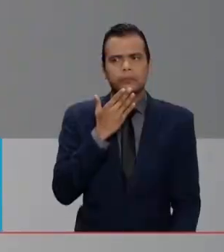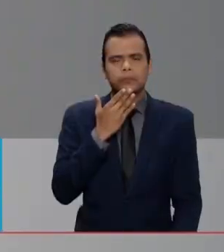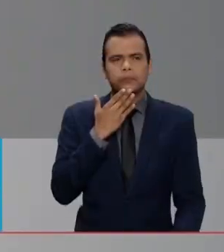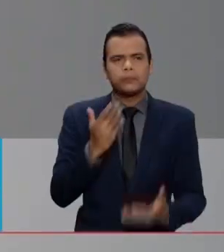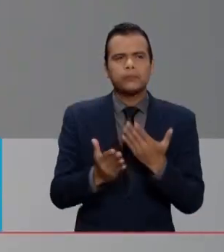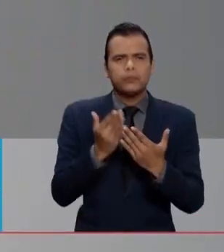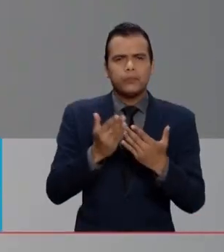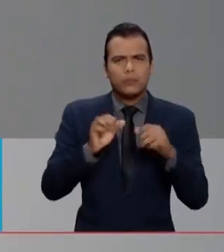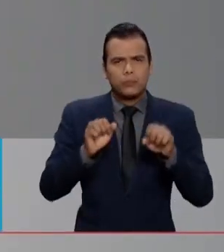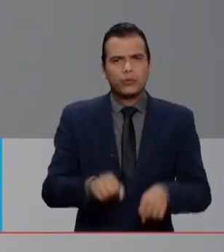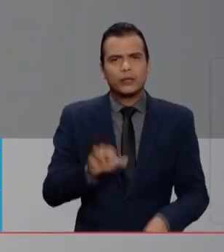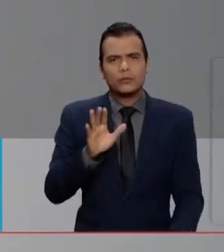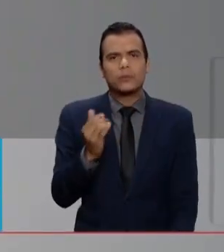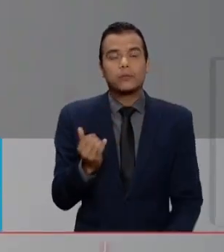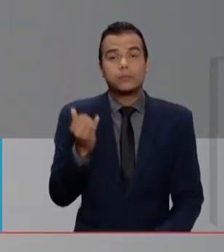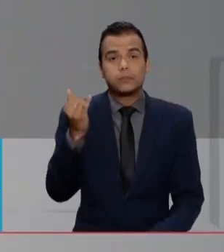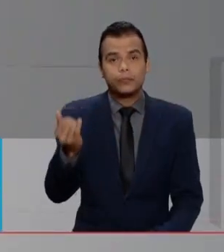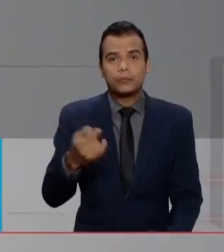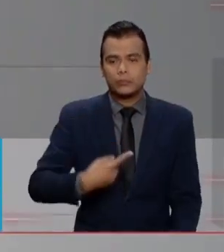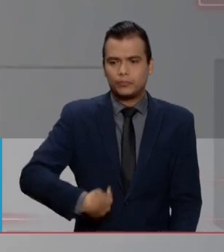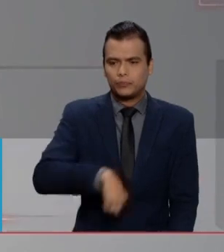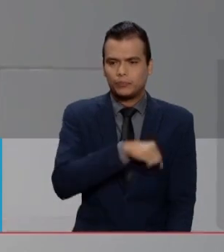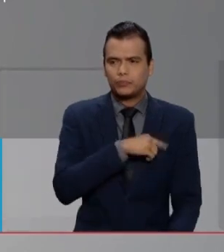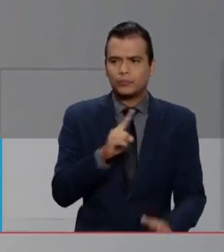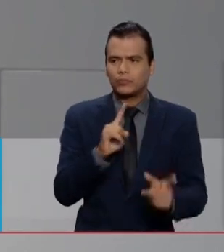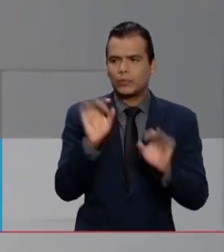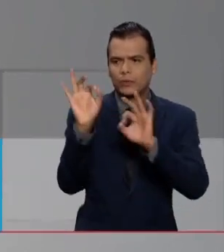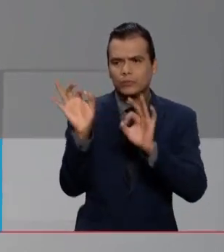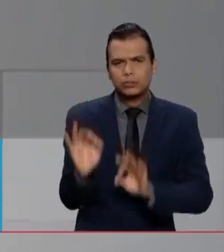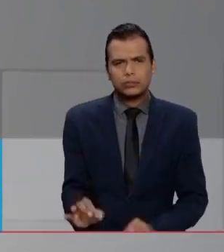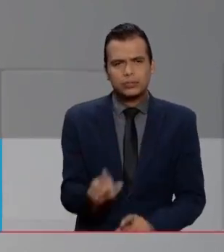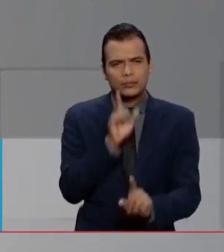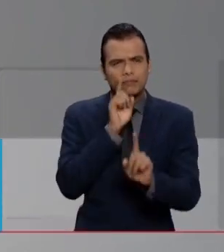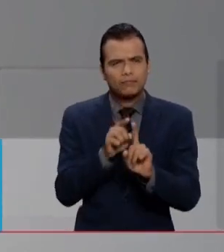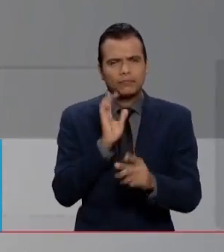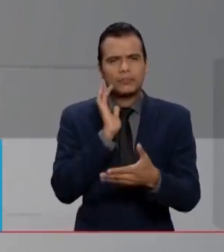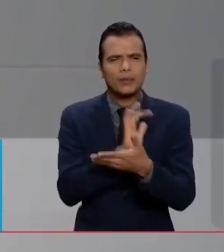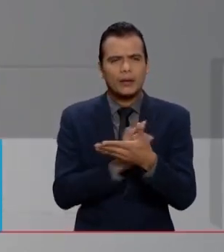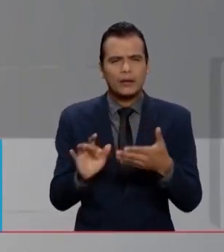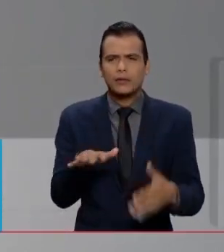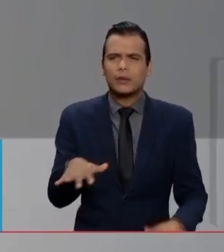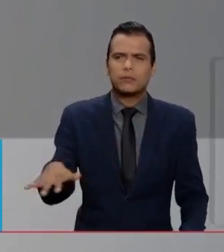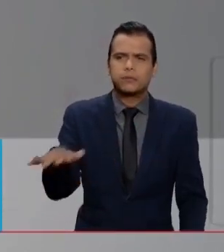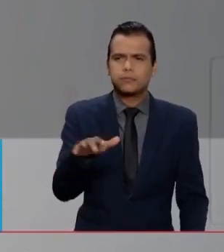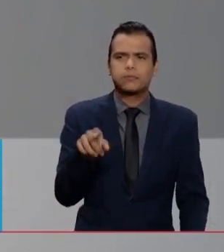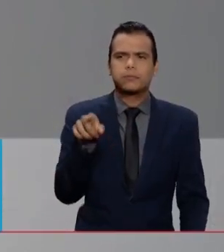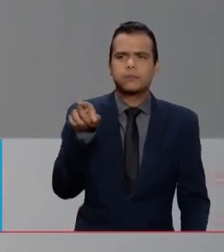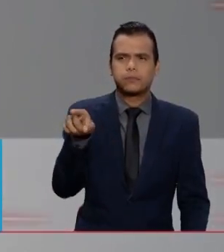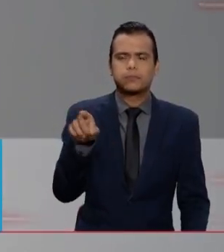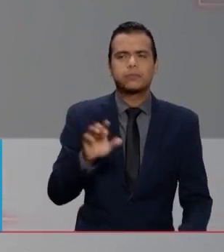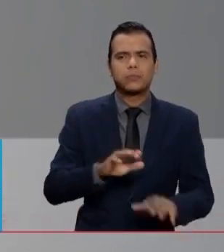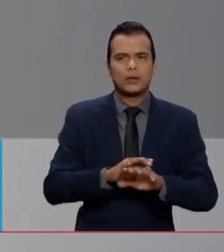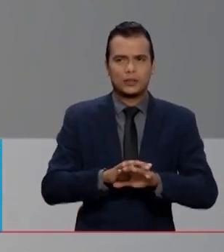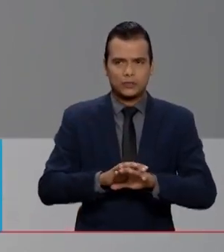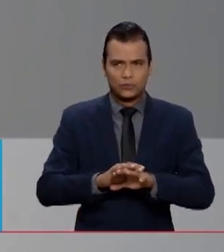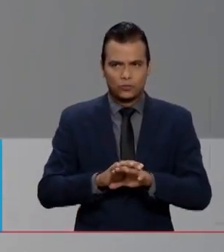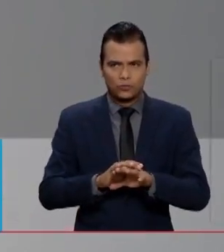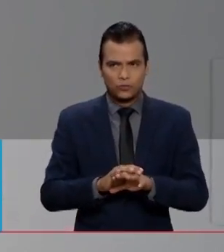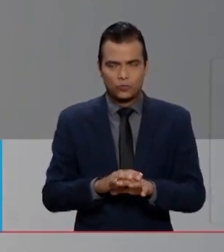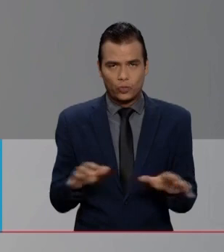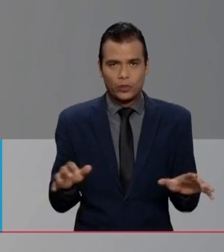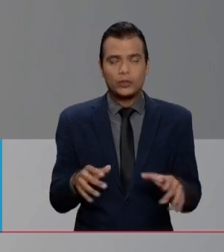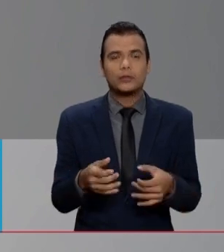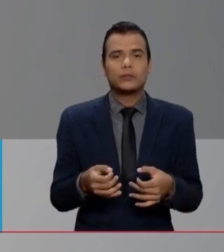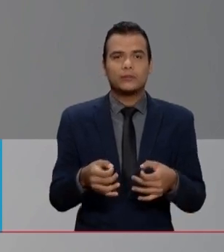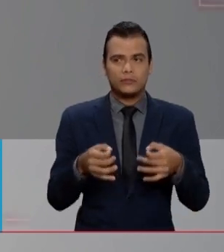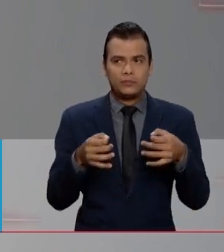Estamos adelantando todo lo pertinente para hacer la limpieza, pero pues es bueno aclarar que no hay ningún bloqueo en estos momentos